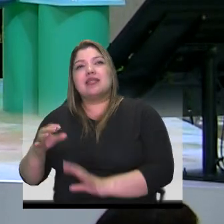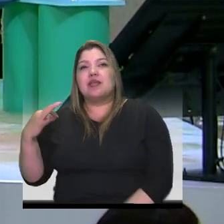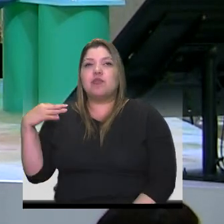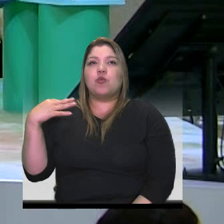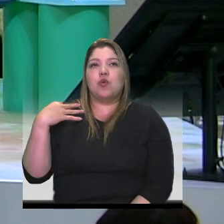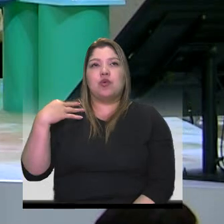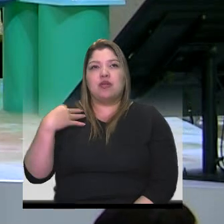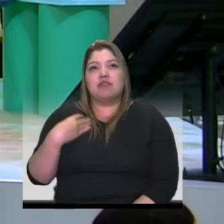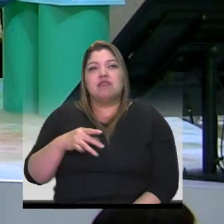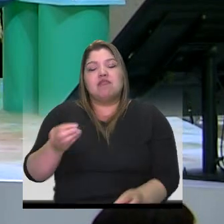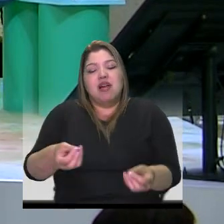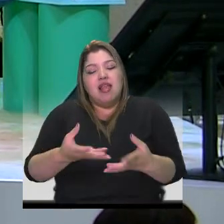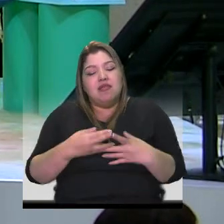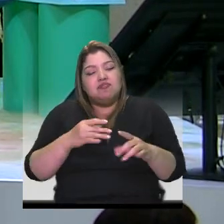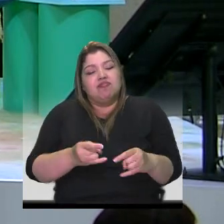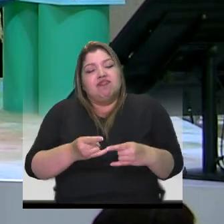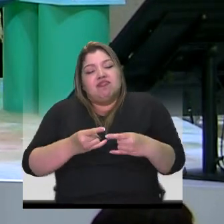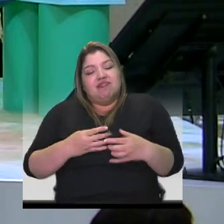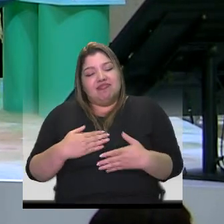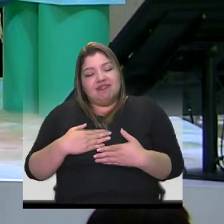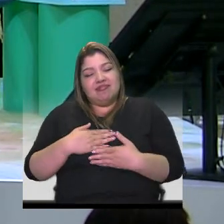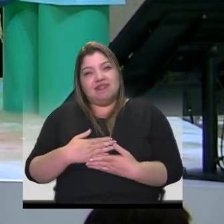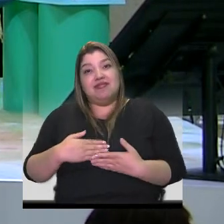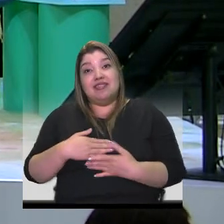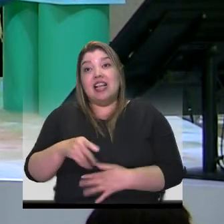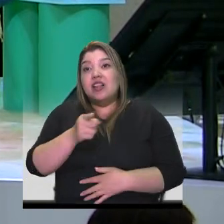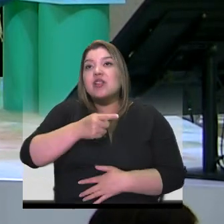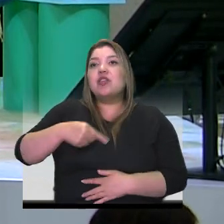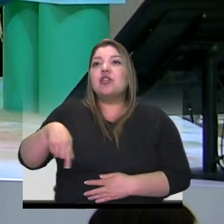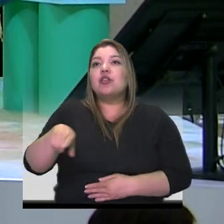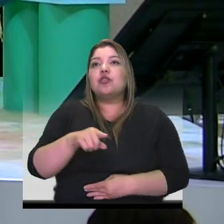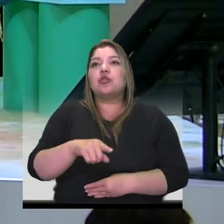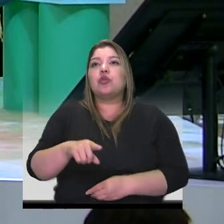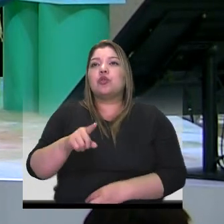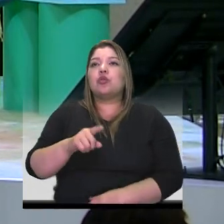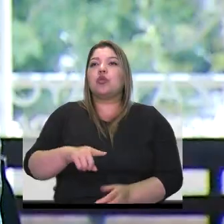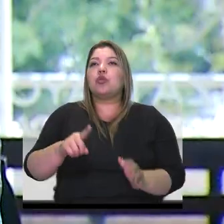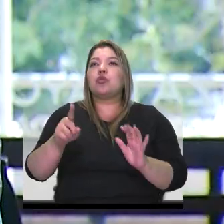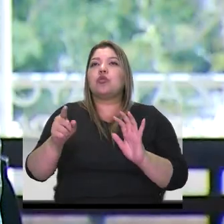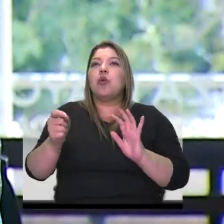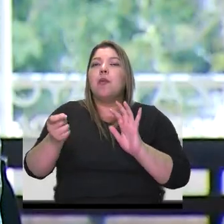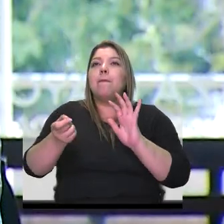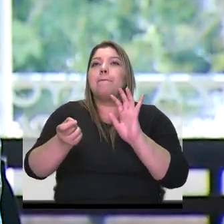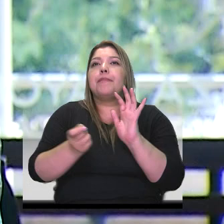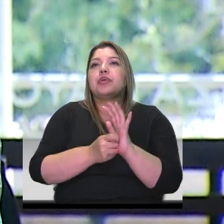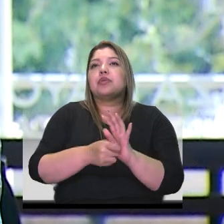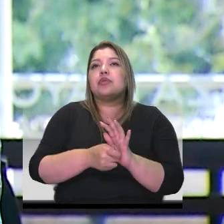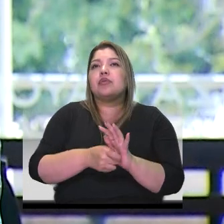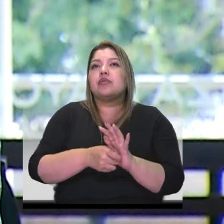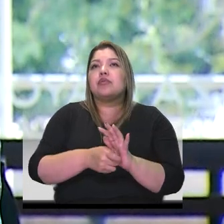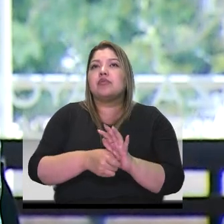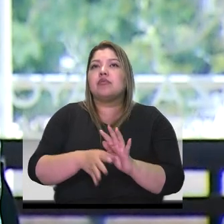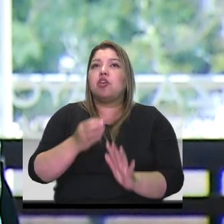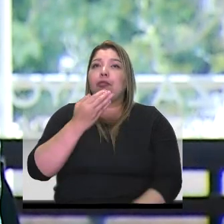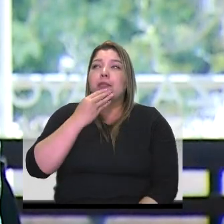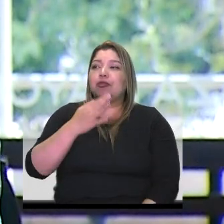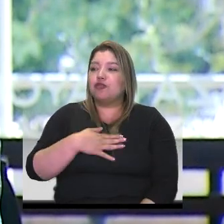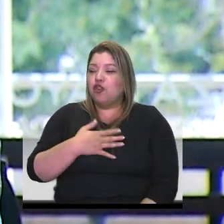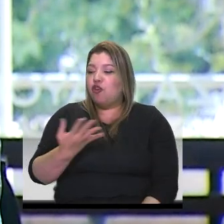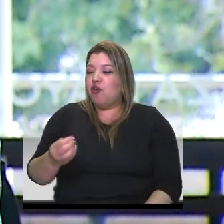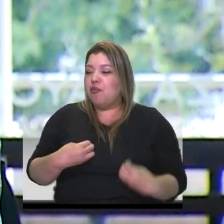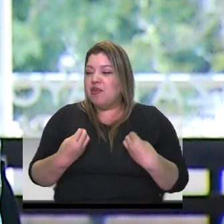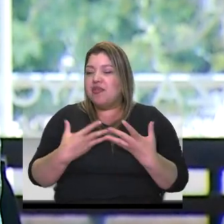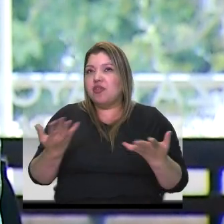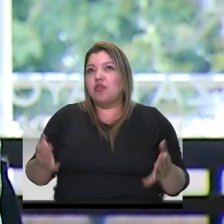inspiramos. Y vuelvo y digo, nosotros vivimos en el puto jardín del Edén. O sea, yo viví en Australia, yo me fui a